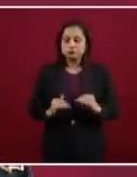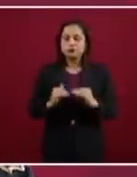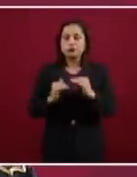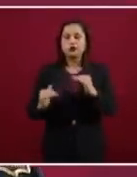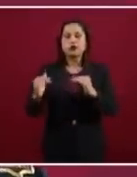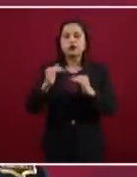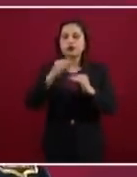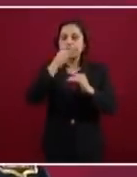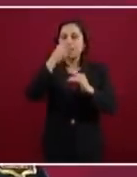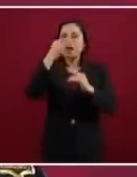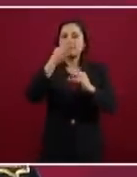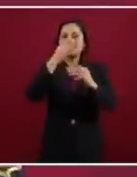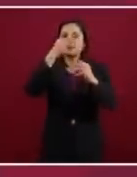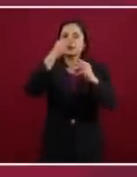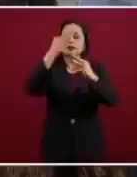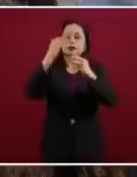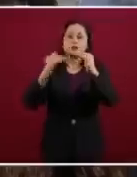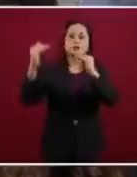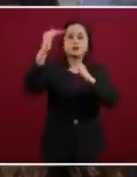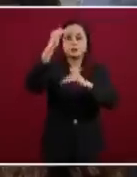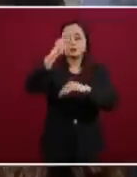la información